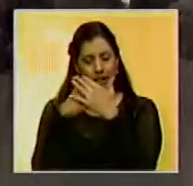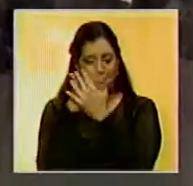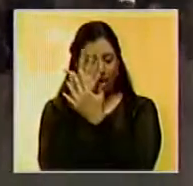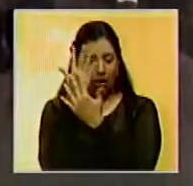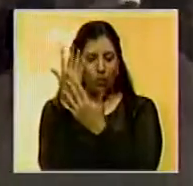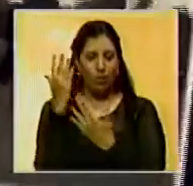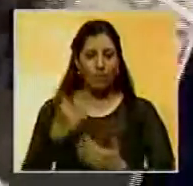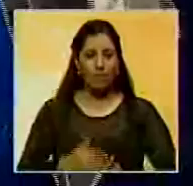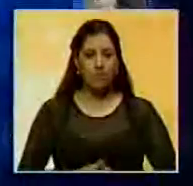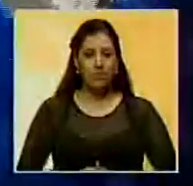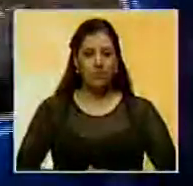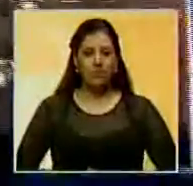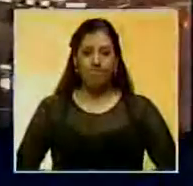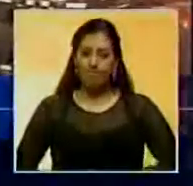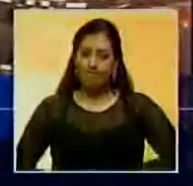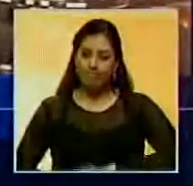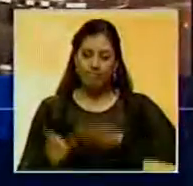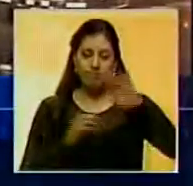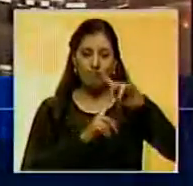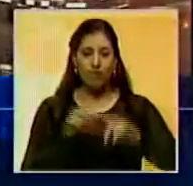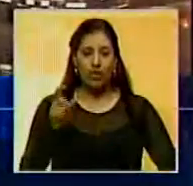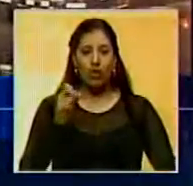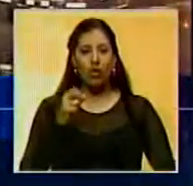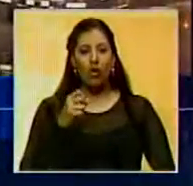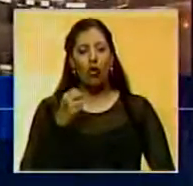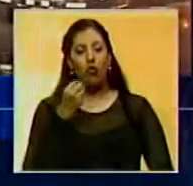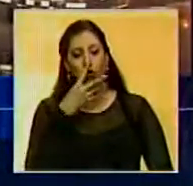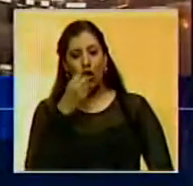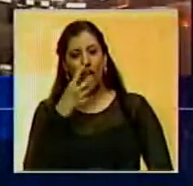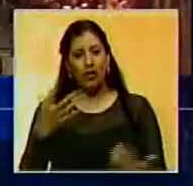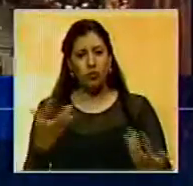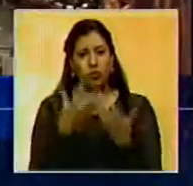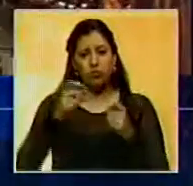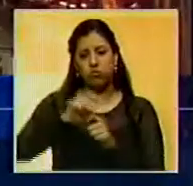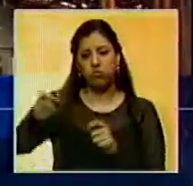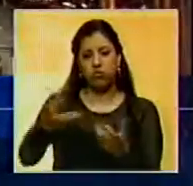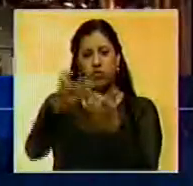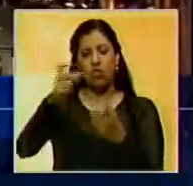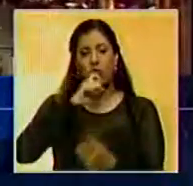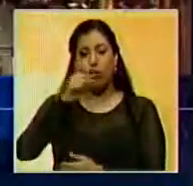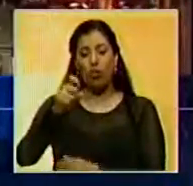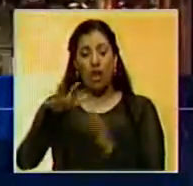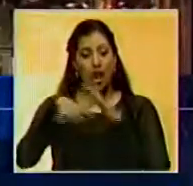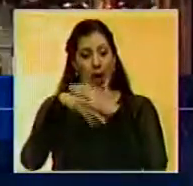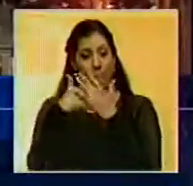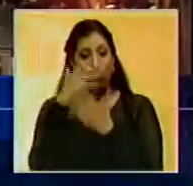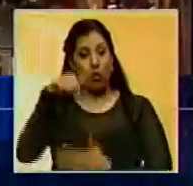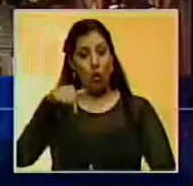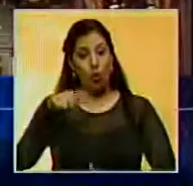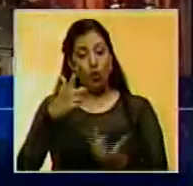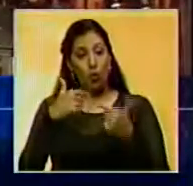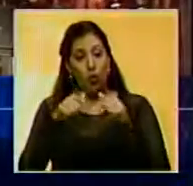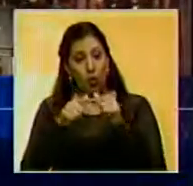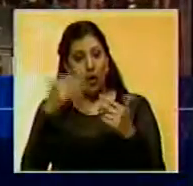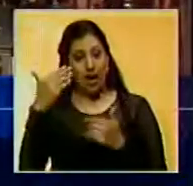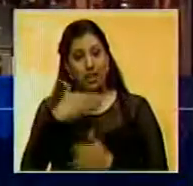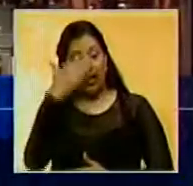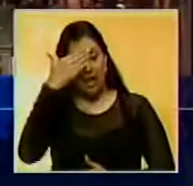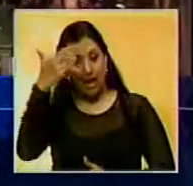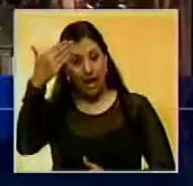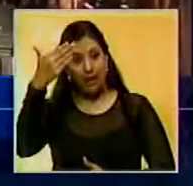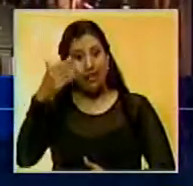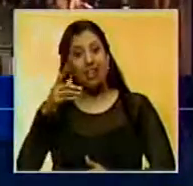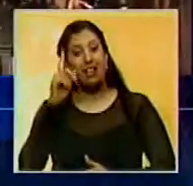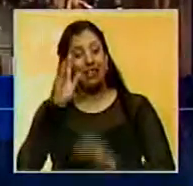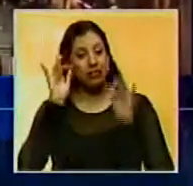amanecer. Y en Florida, un incendio intencionado se registró durante la madrugada de hoy en la mezquita de Fort Pierce,